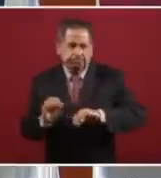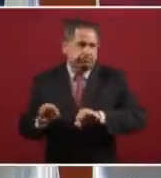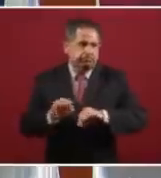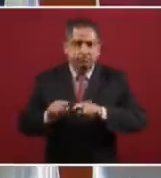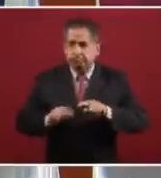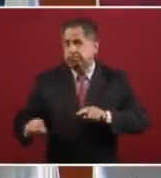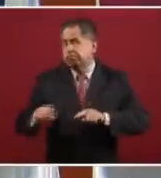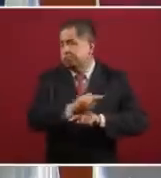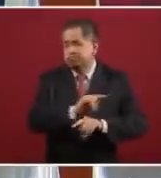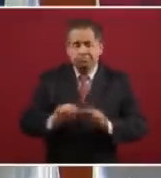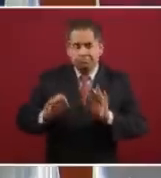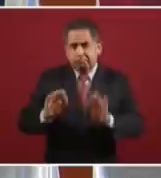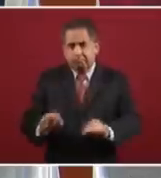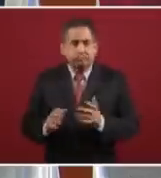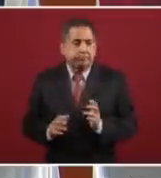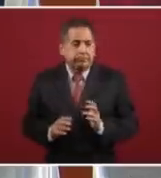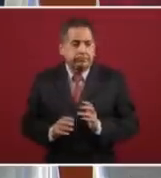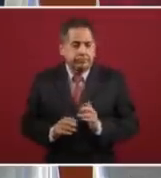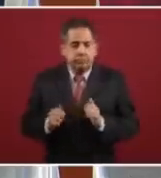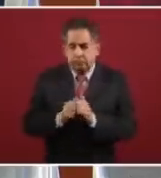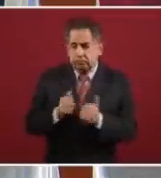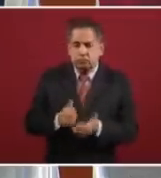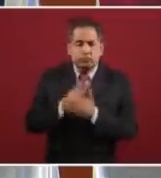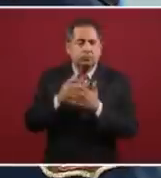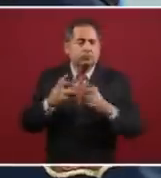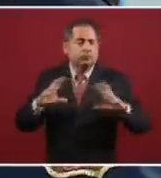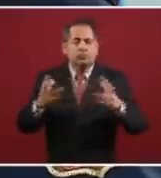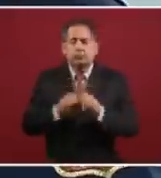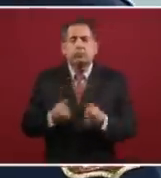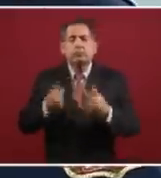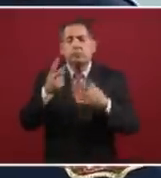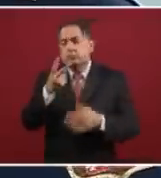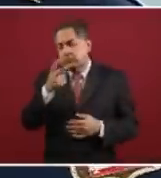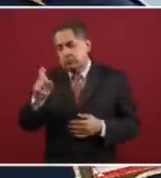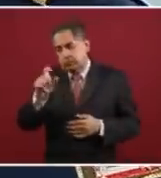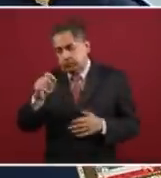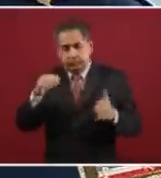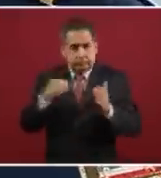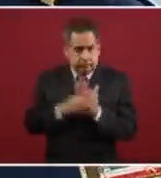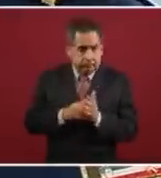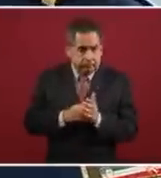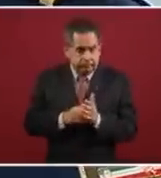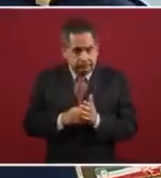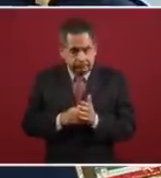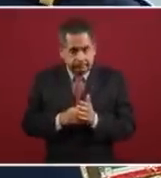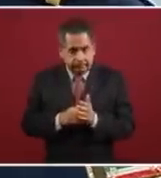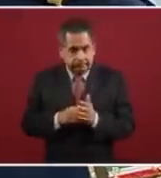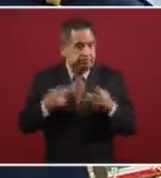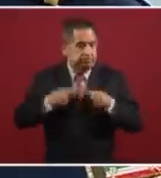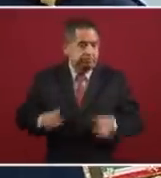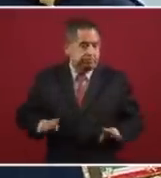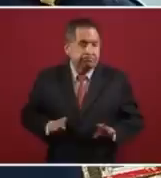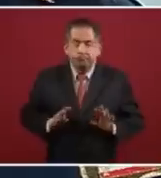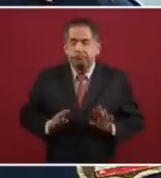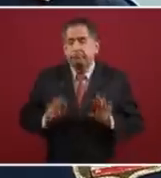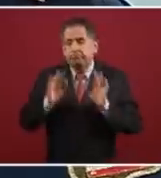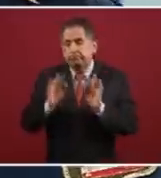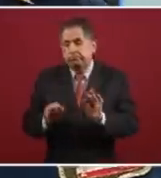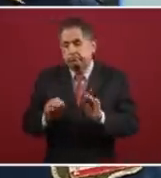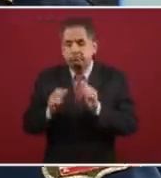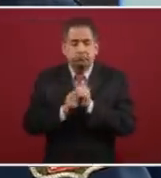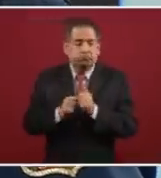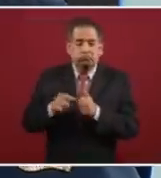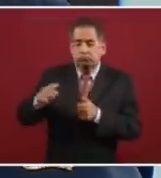directos e indirectos con una población de 229 mil beneficiados y con una